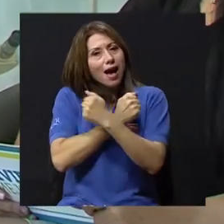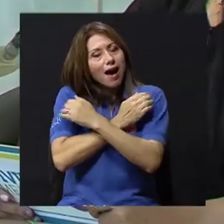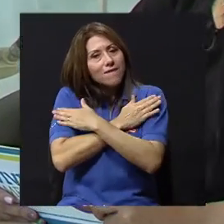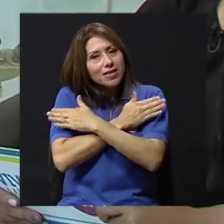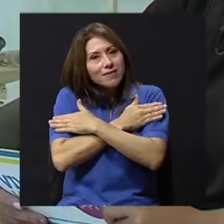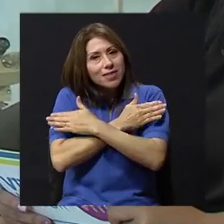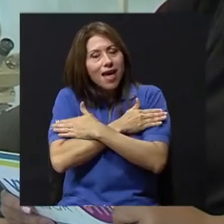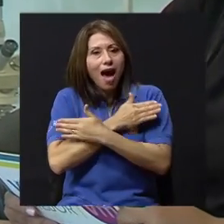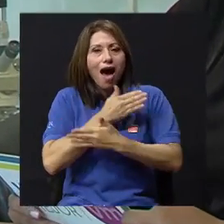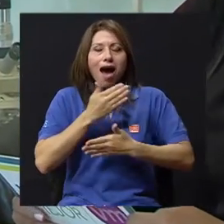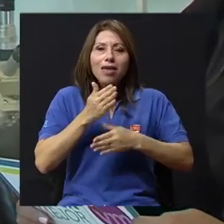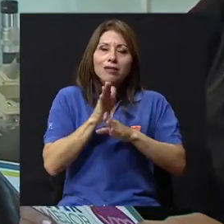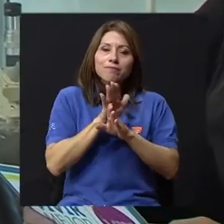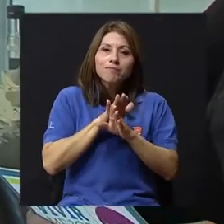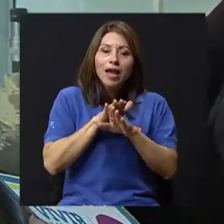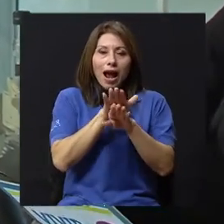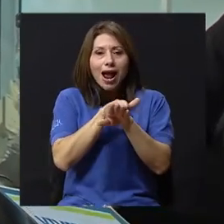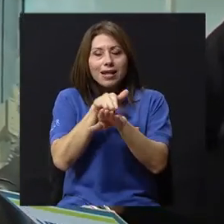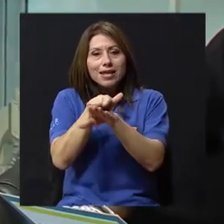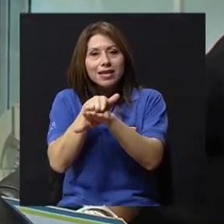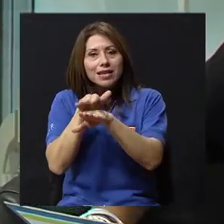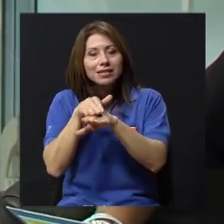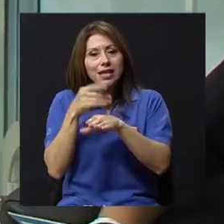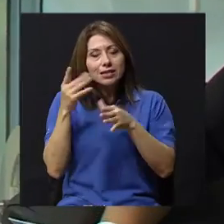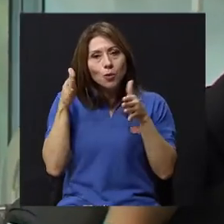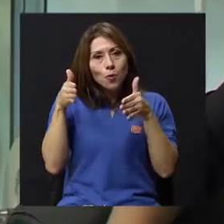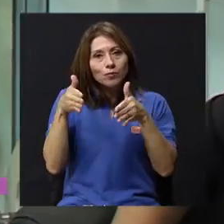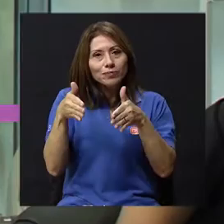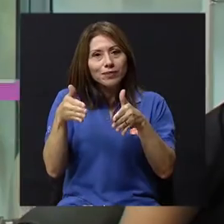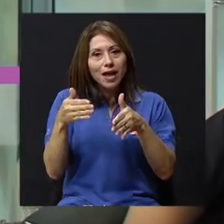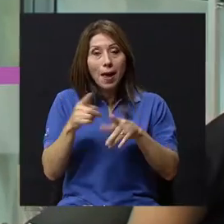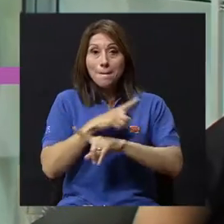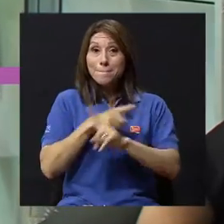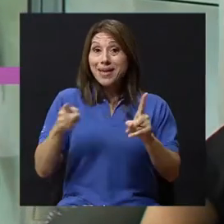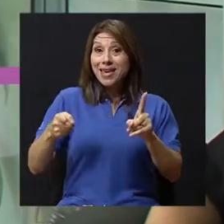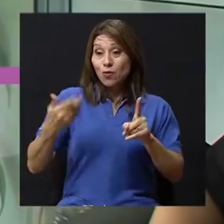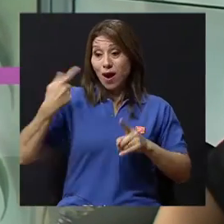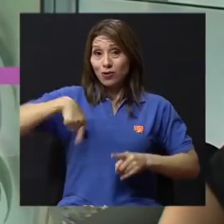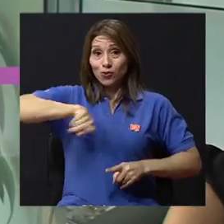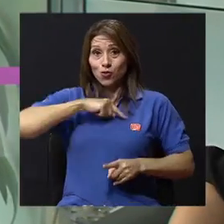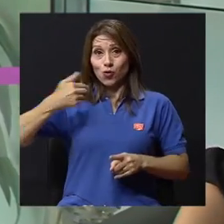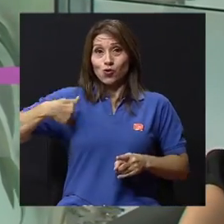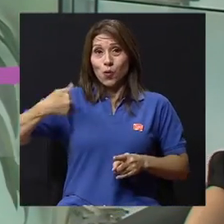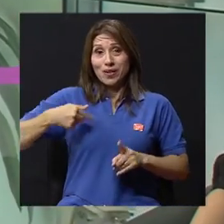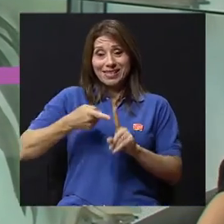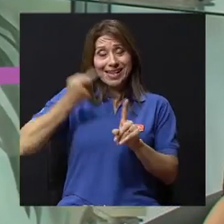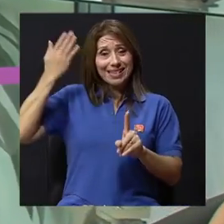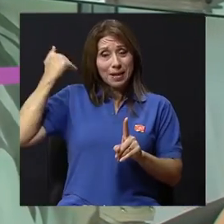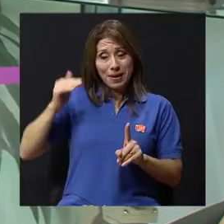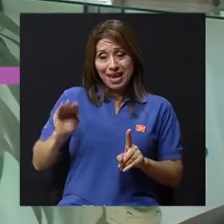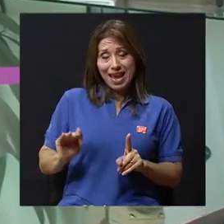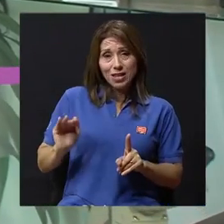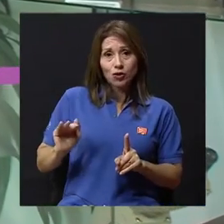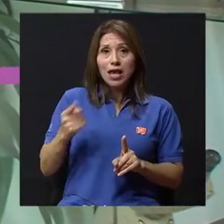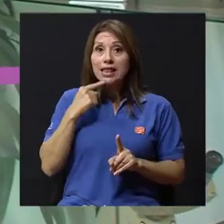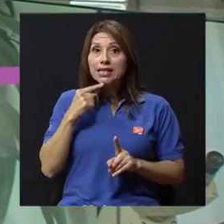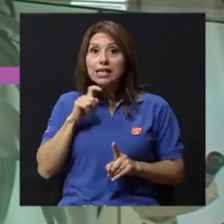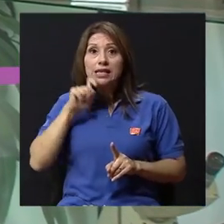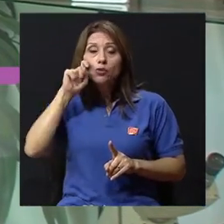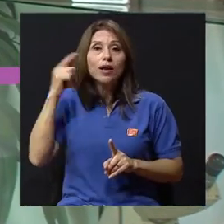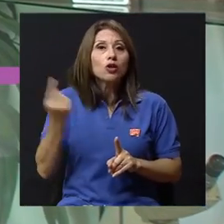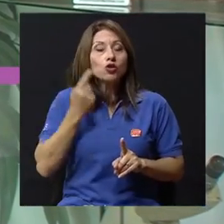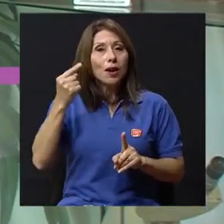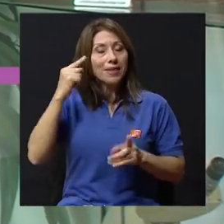las caricias, no solamente centrarse nada más. Pero a los hombres se nos enseña desde pequeños a que vivir la sexualidad